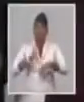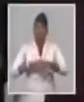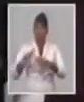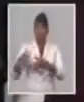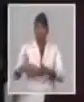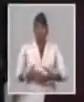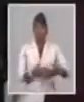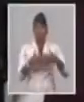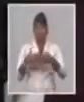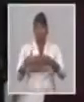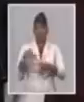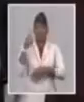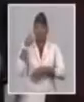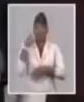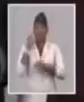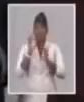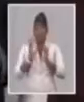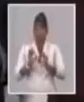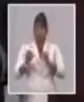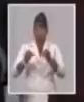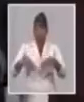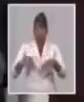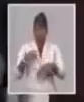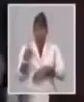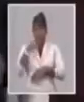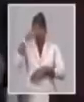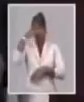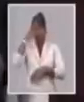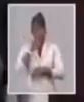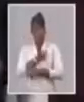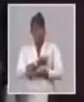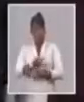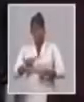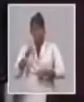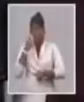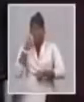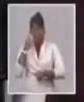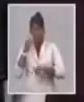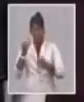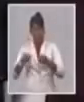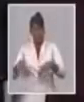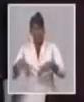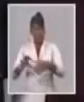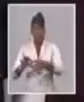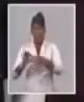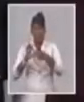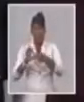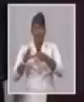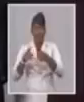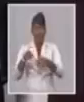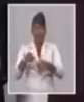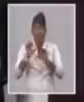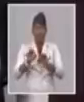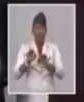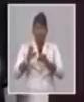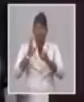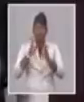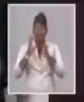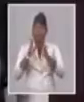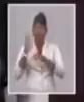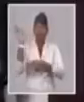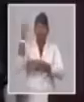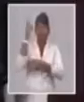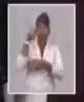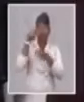ya conciencia de ellos. Lo estamos viviendo en carne propia los cubanos por dos vías, dice Rosa. La polarización y el escarnio que campea en las